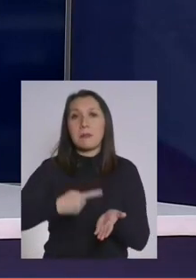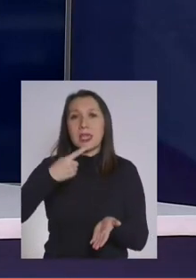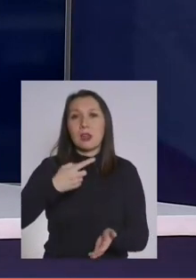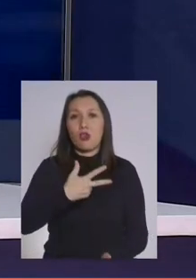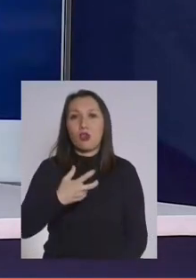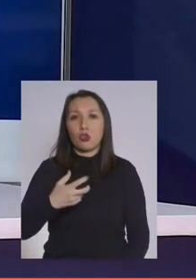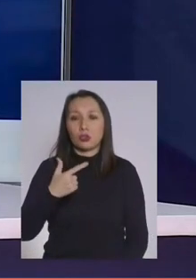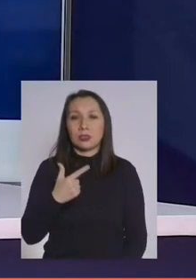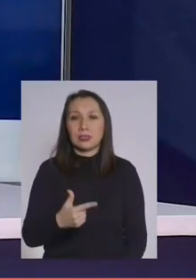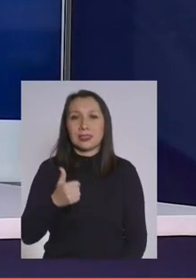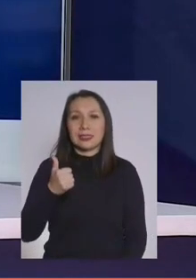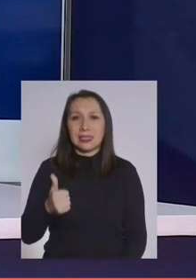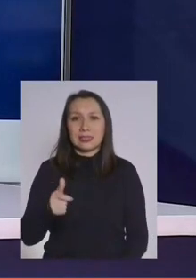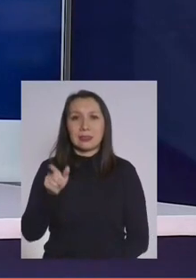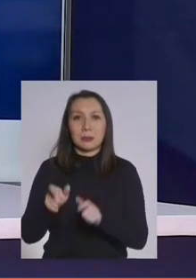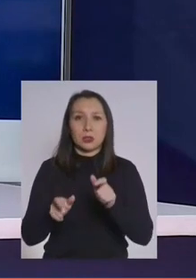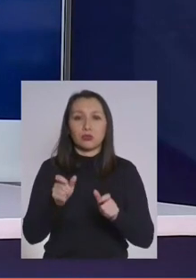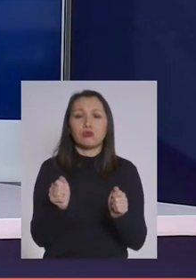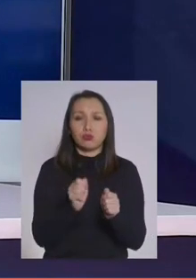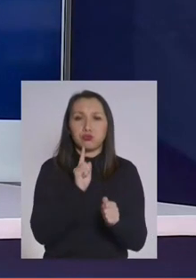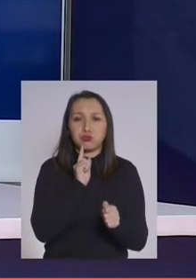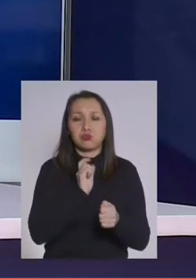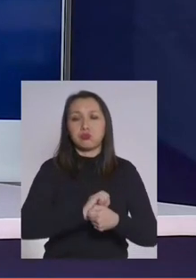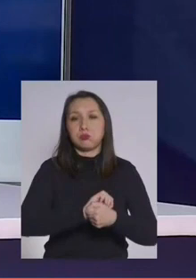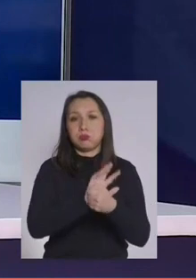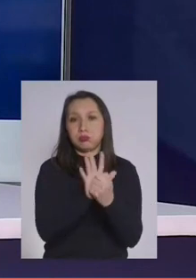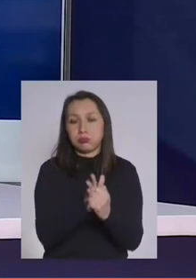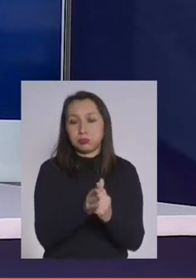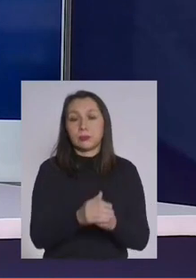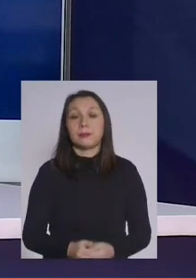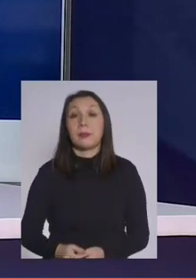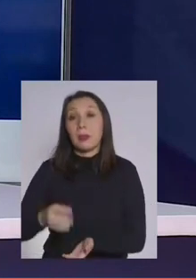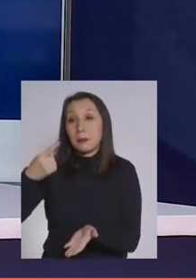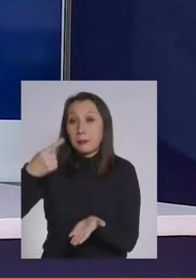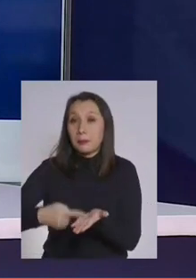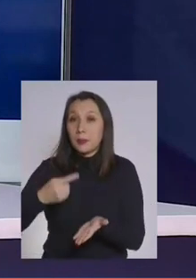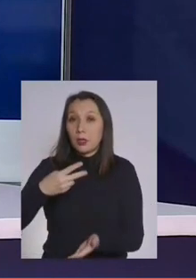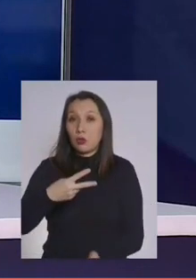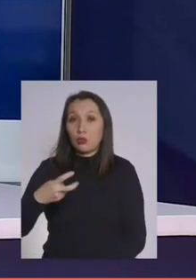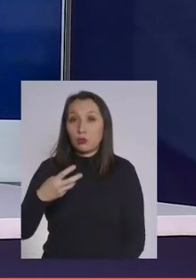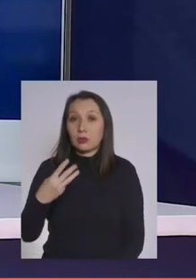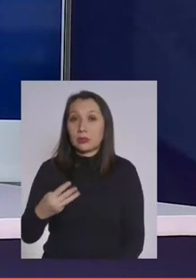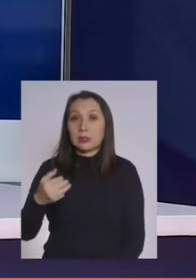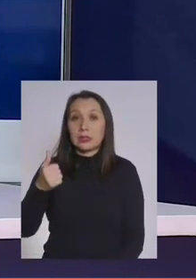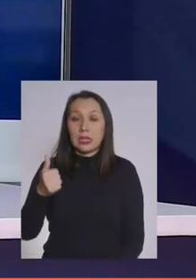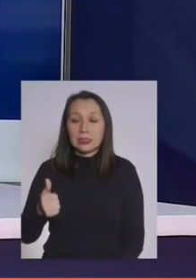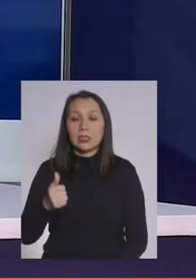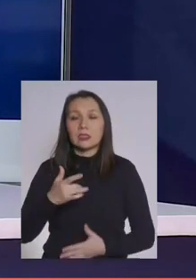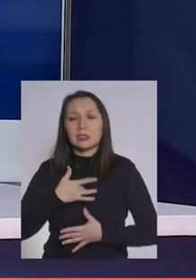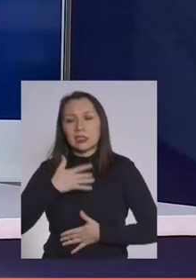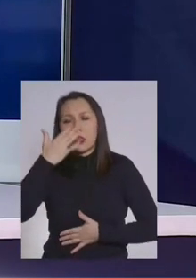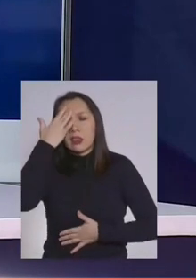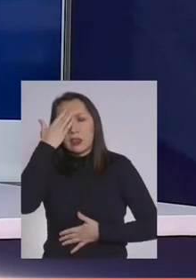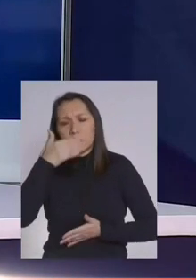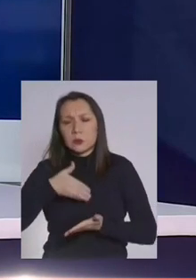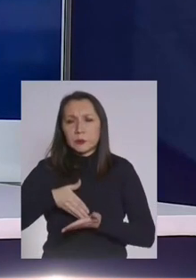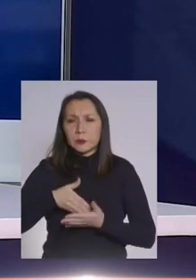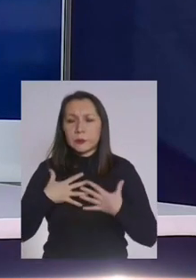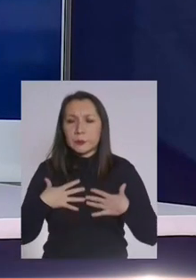876 casos nuevos de coronavirus de los cuales mil 236 son personas sintomáticas